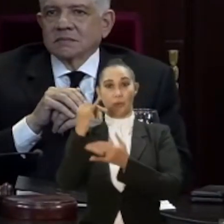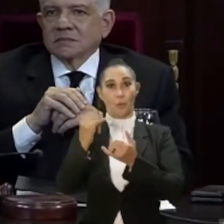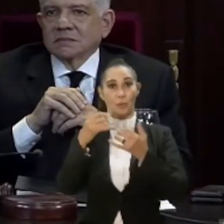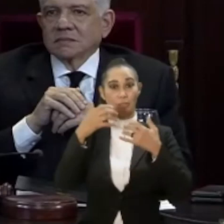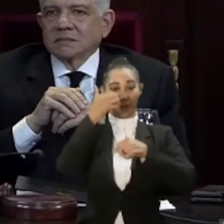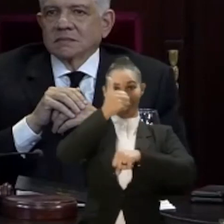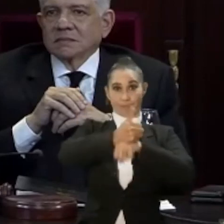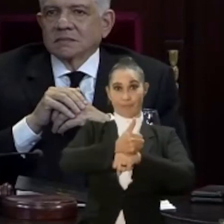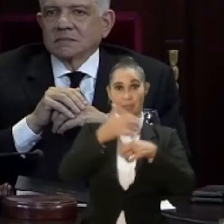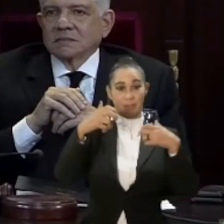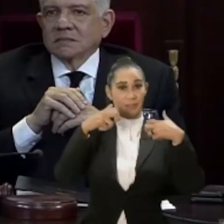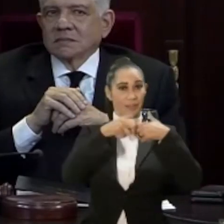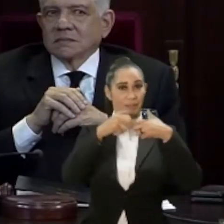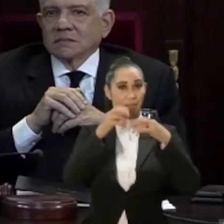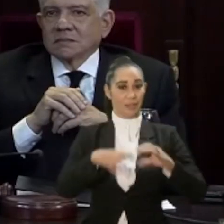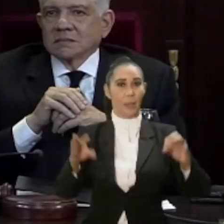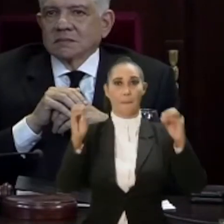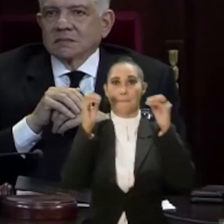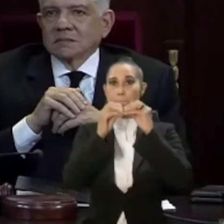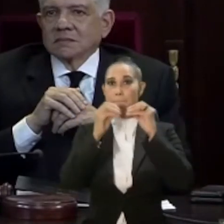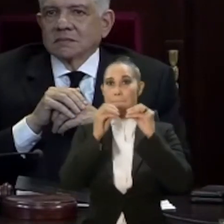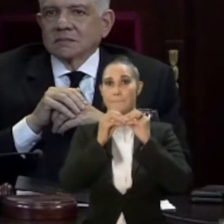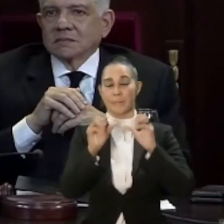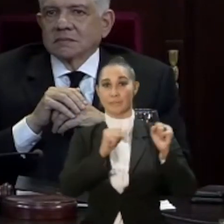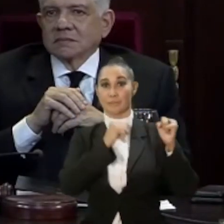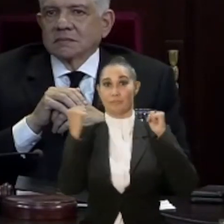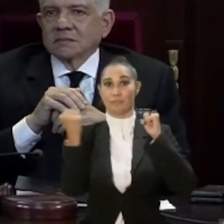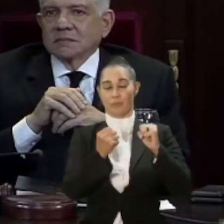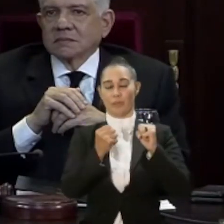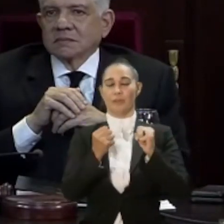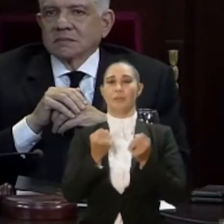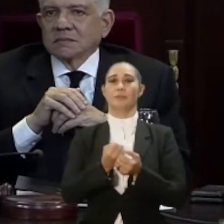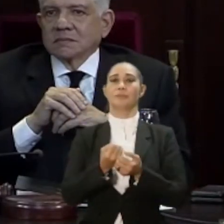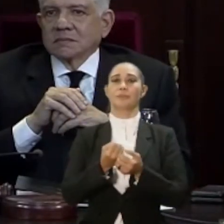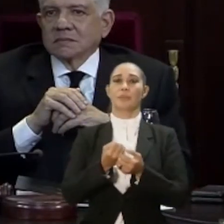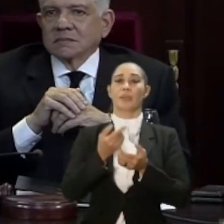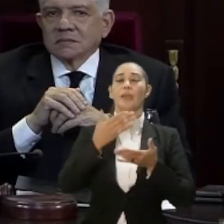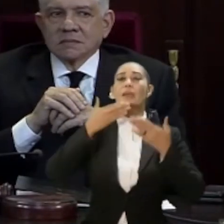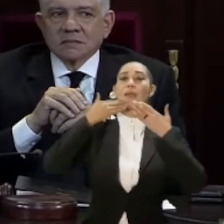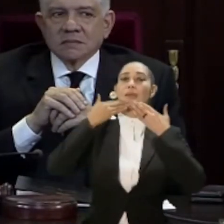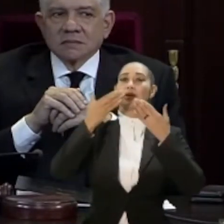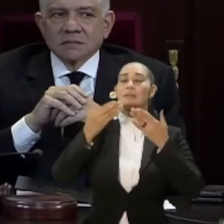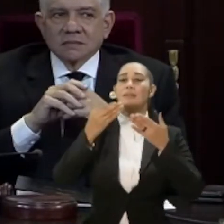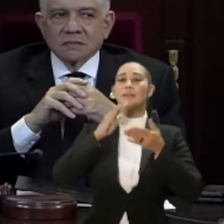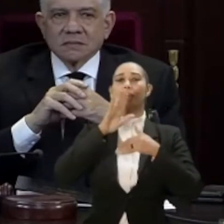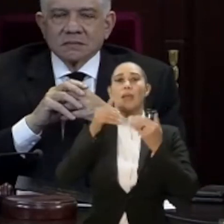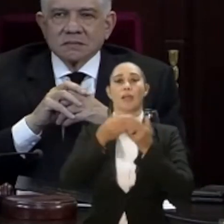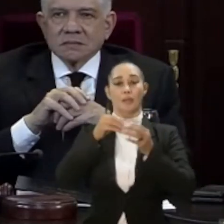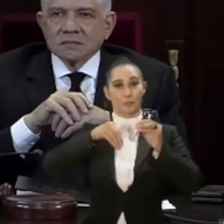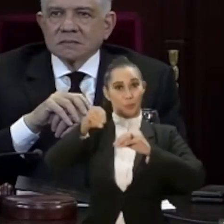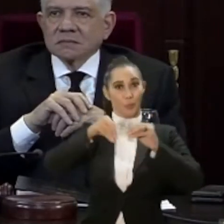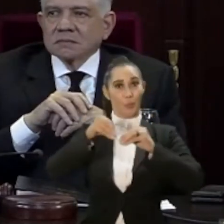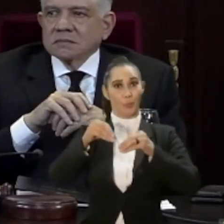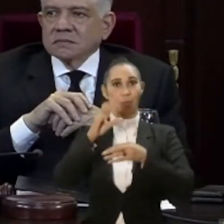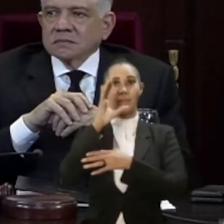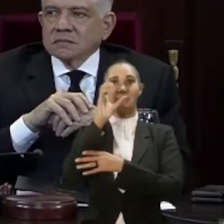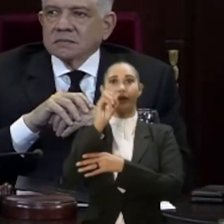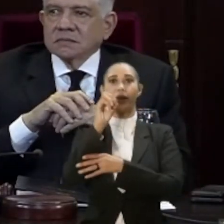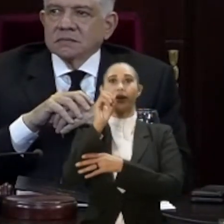planta más eficiente del sistema en términos de costo de energía gracias a las oportunas compras de carbón.